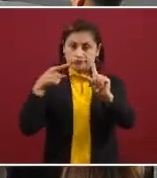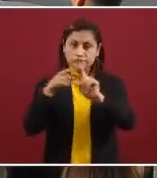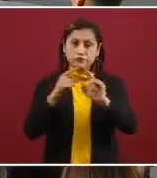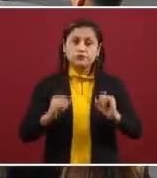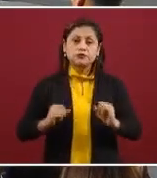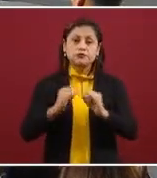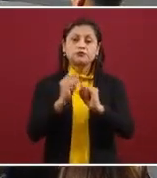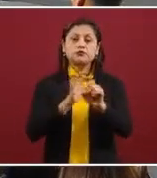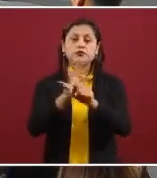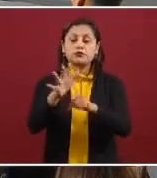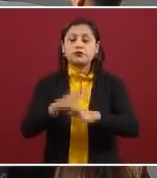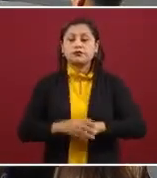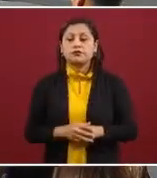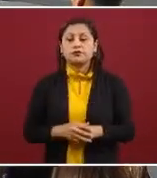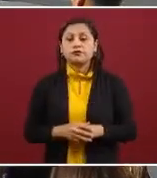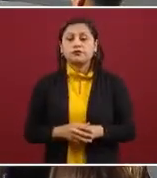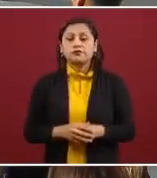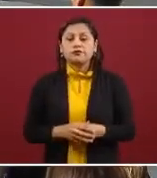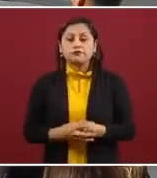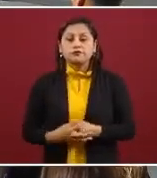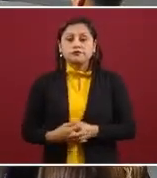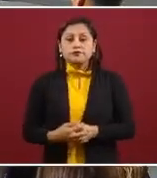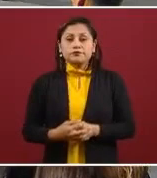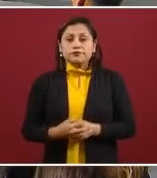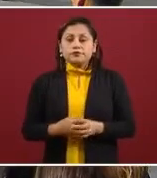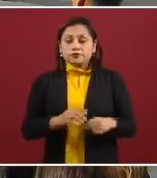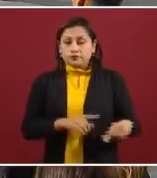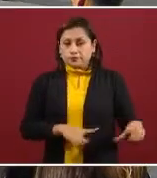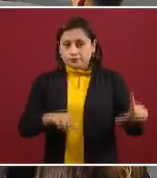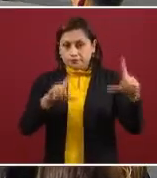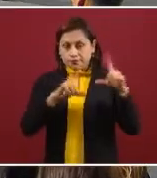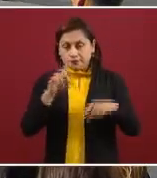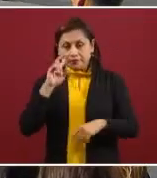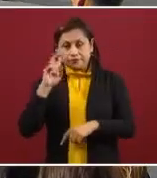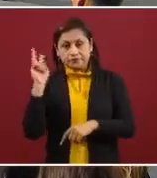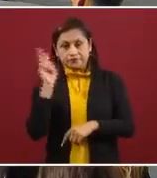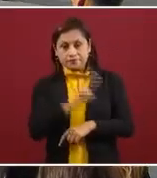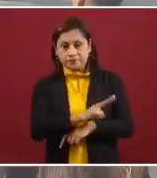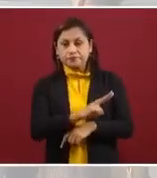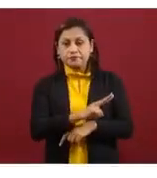La siguiente lámina, por favor. Como ven, en la estrategia de abasto,